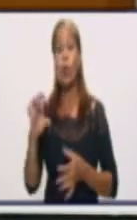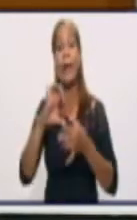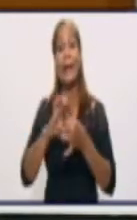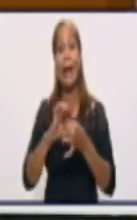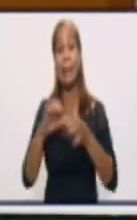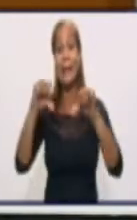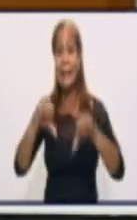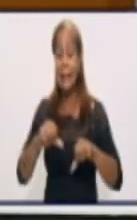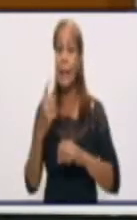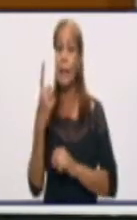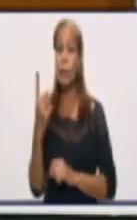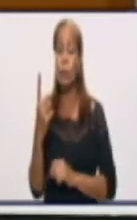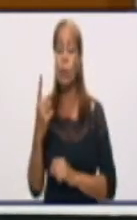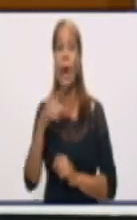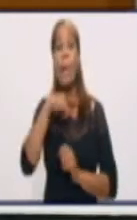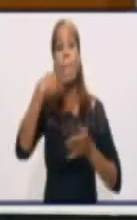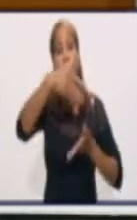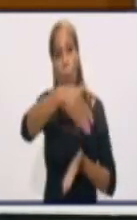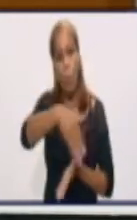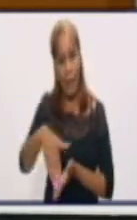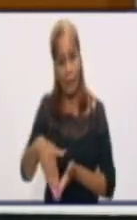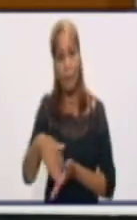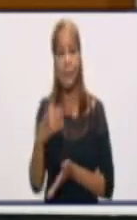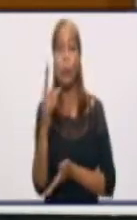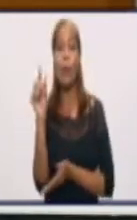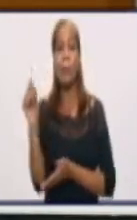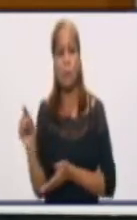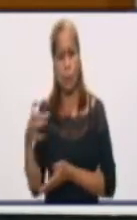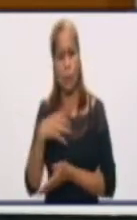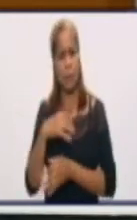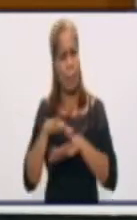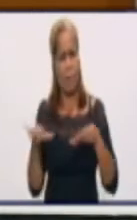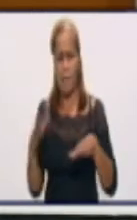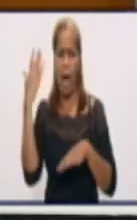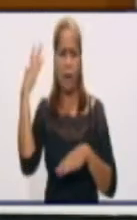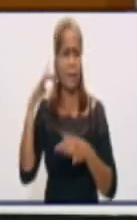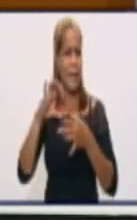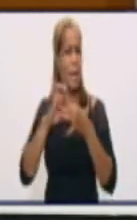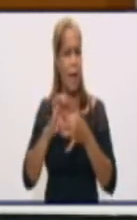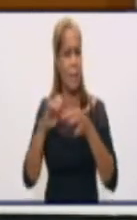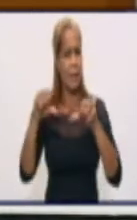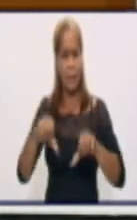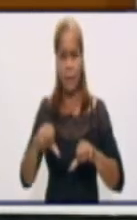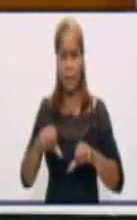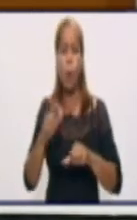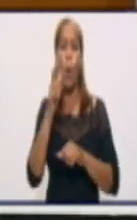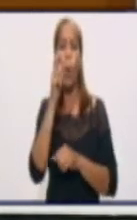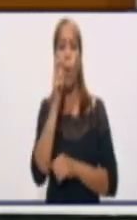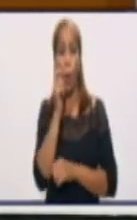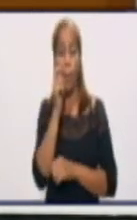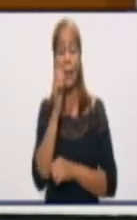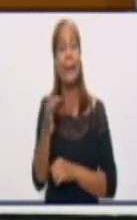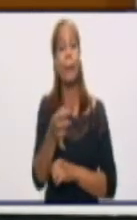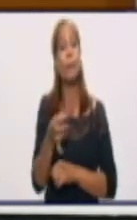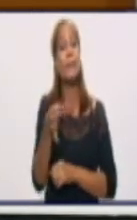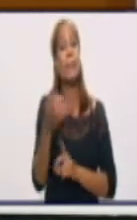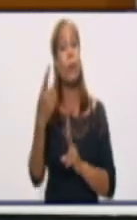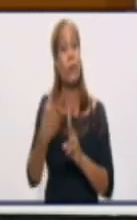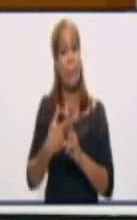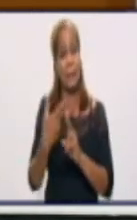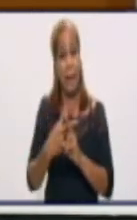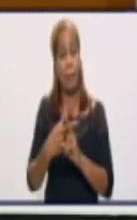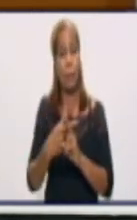lamentar el fallecimiento de un paciente que estaba crítico y falleció. Es un paciente del sexo masculino del municipio Bayamo,